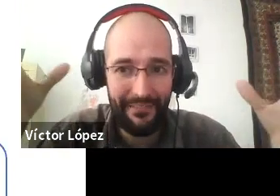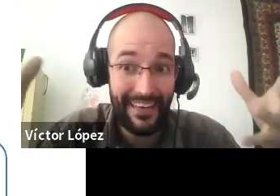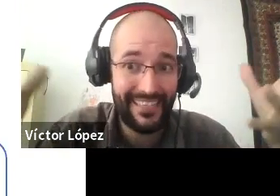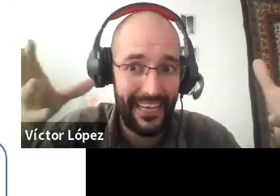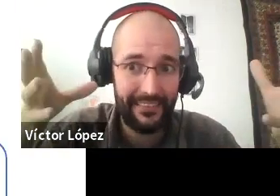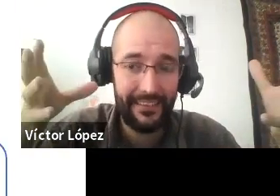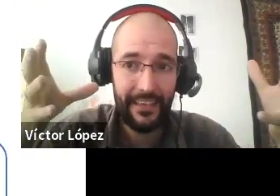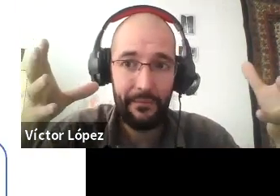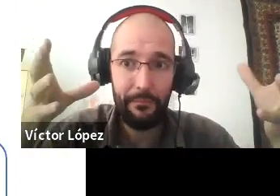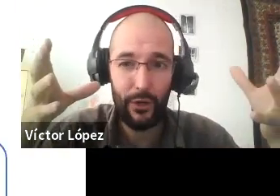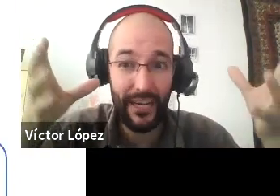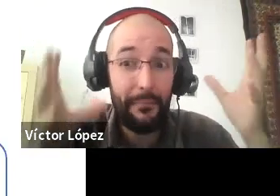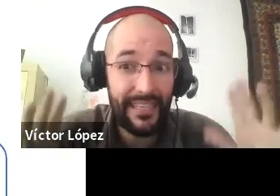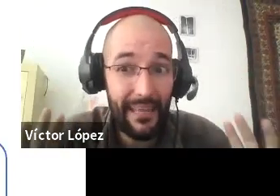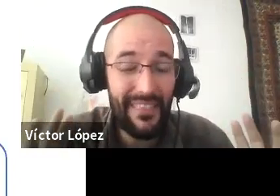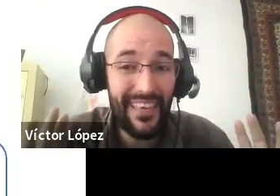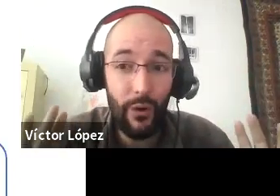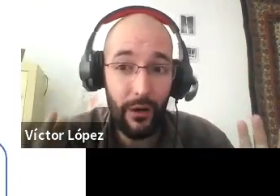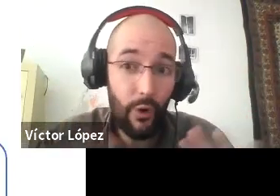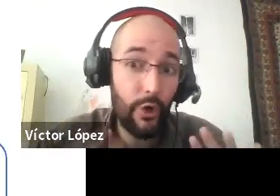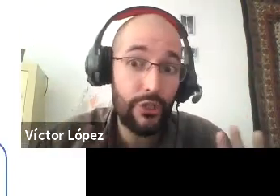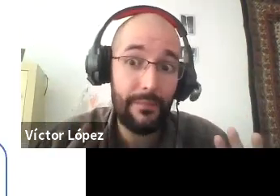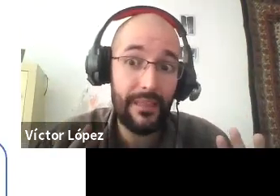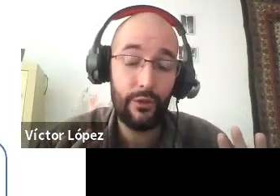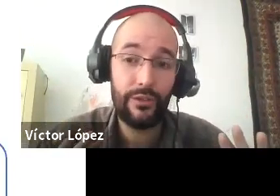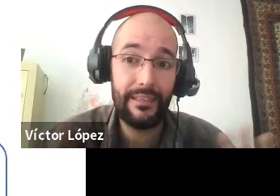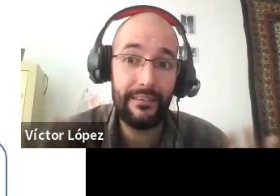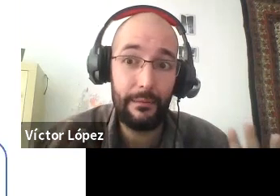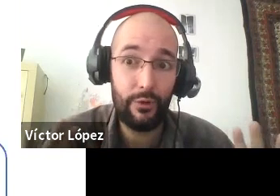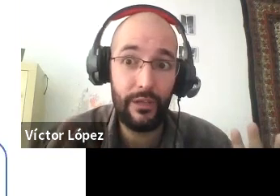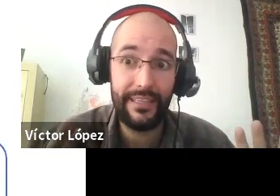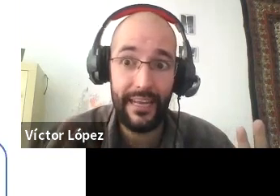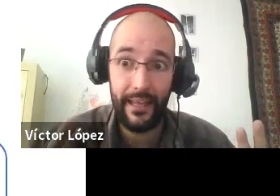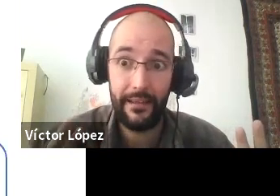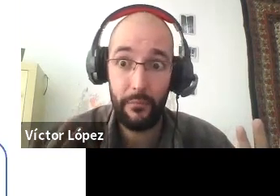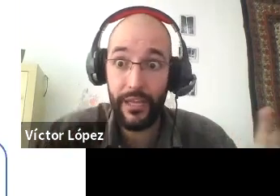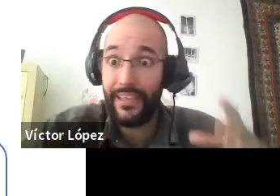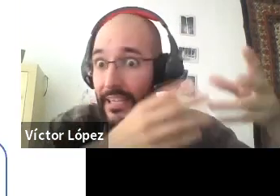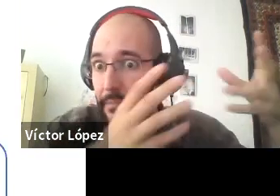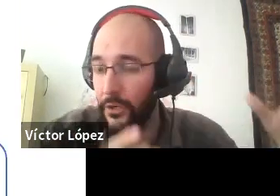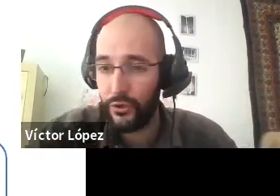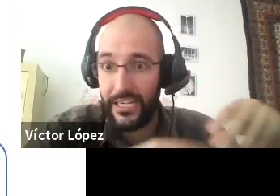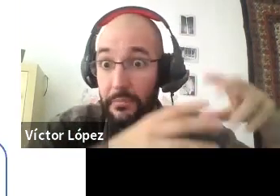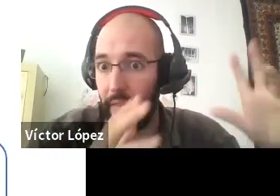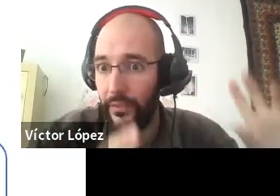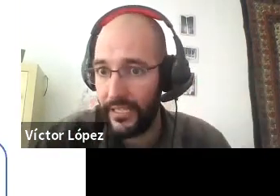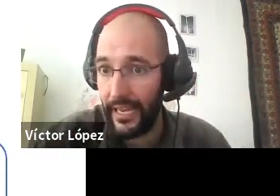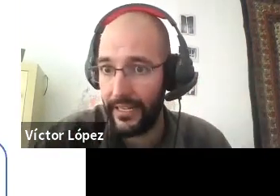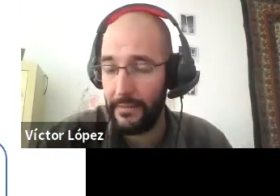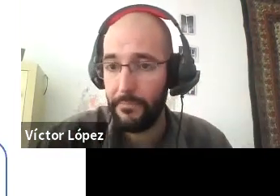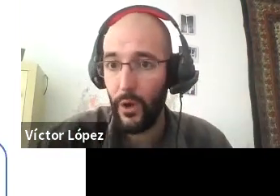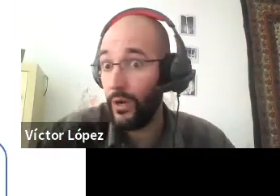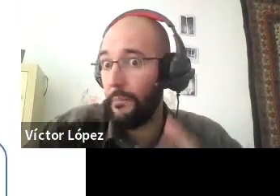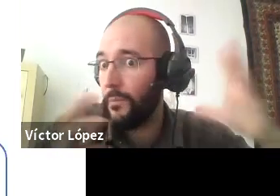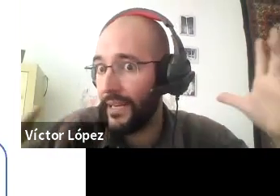parte de falsedad, pero ¿realmente está midiendo algo o no está midiendo absolutamente nada? Porque quizás sí que mide, no sé, las vibraciones del